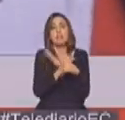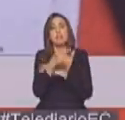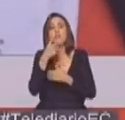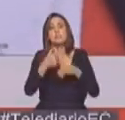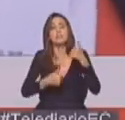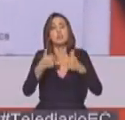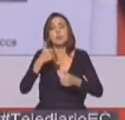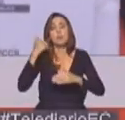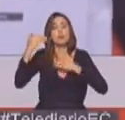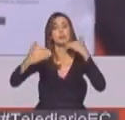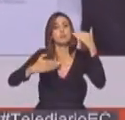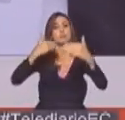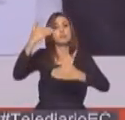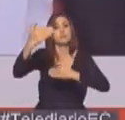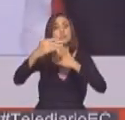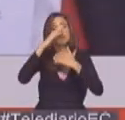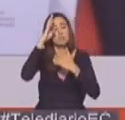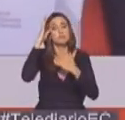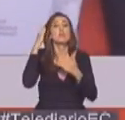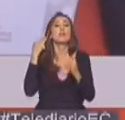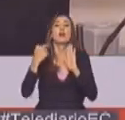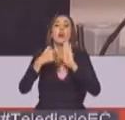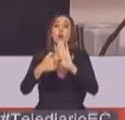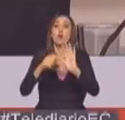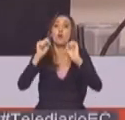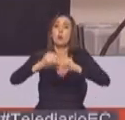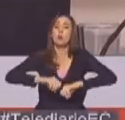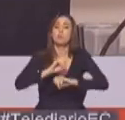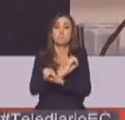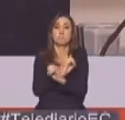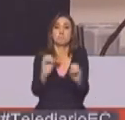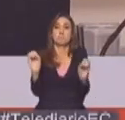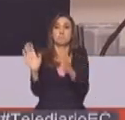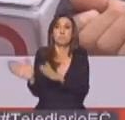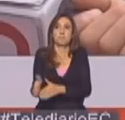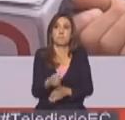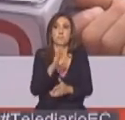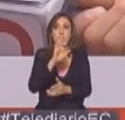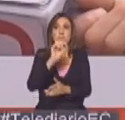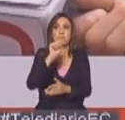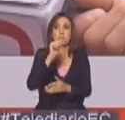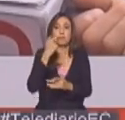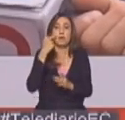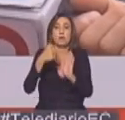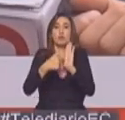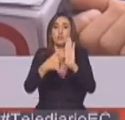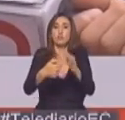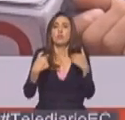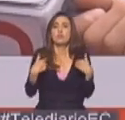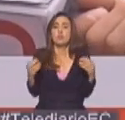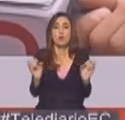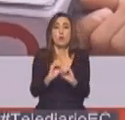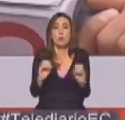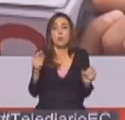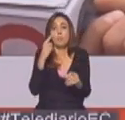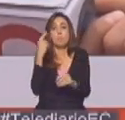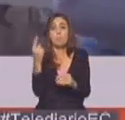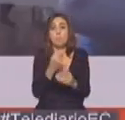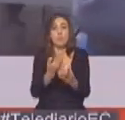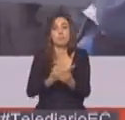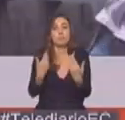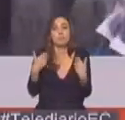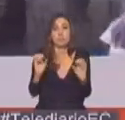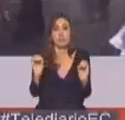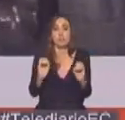a pesar que en el proceso de postulación no se presentaron impugnaciones en contra de jose carlos suárez no lo hicimos porque no teníamos los documentos